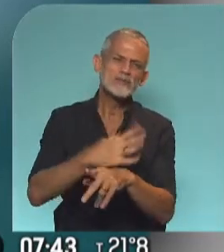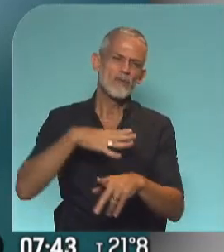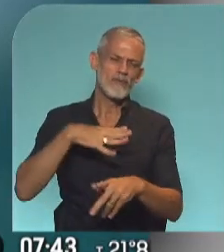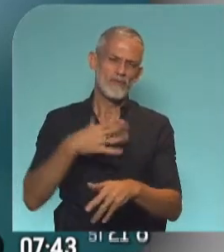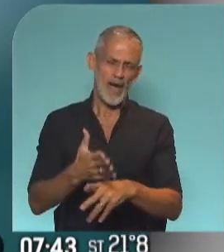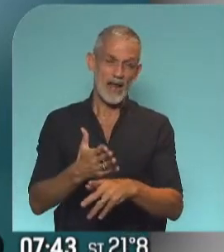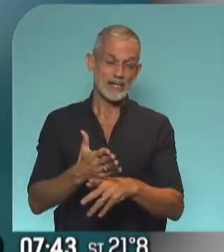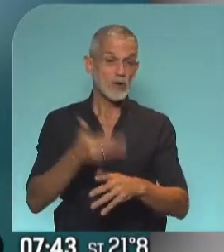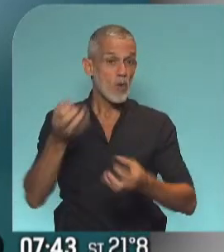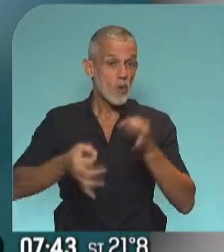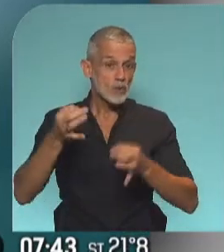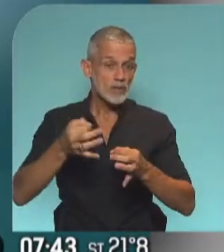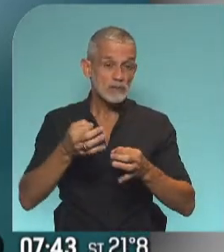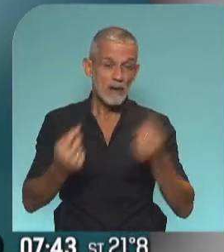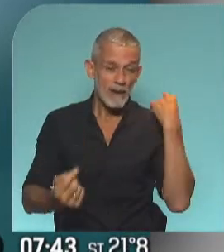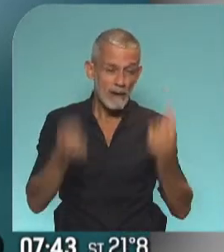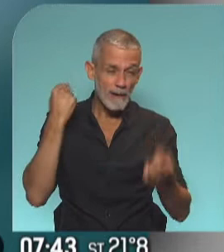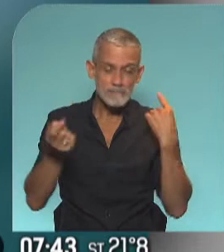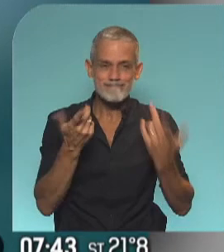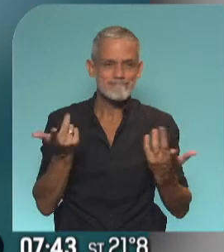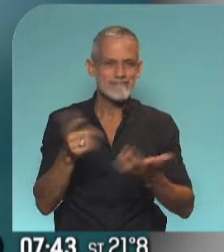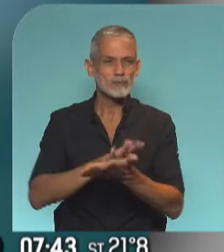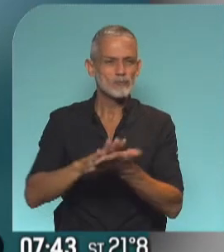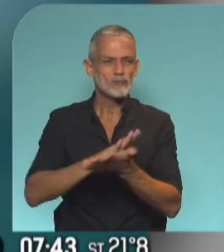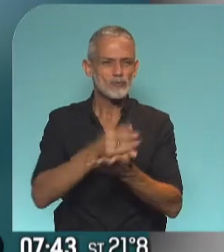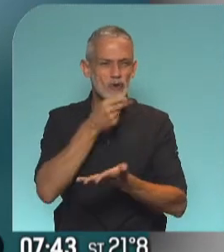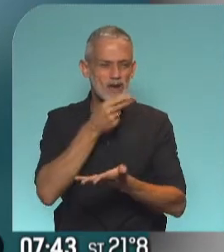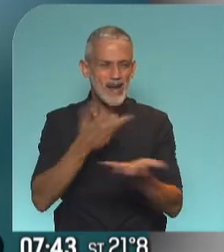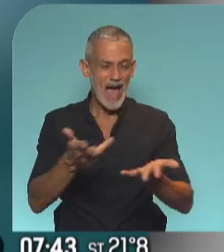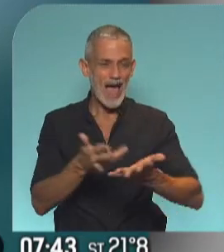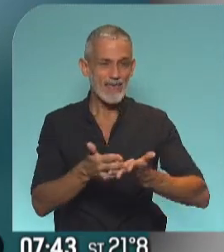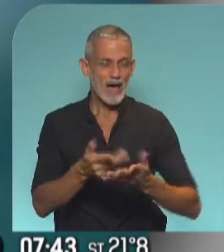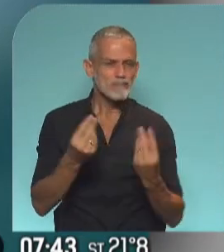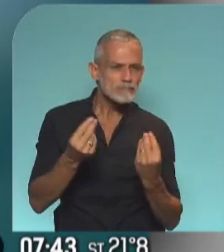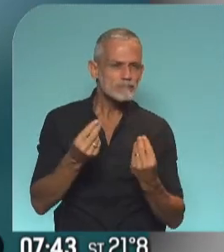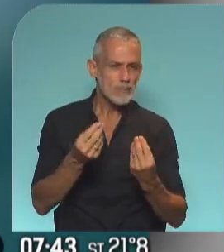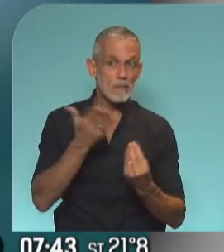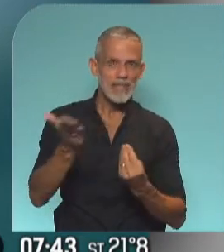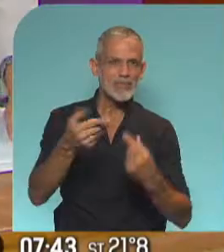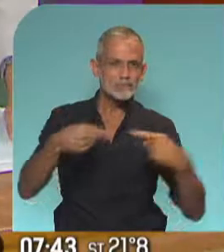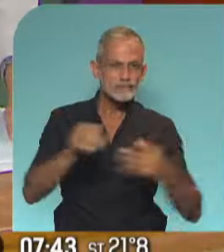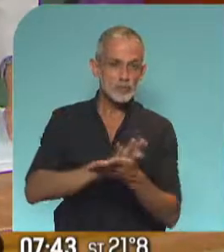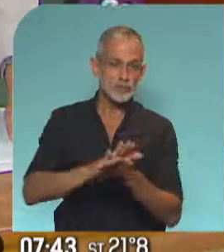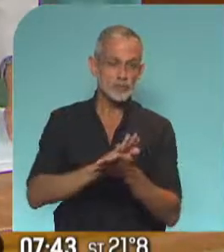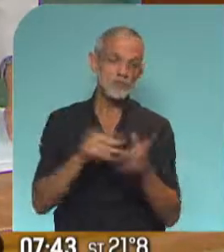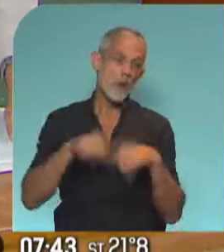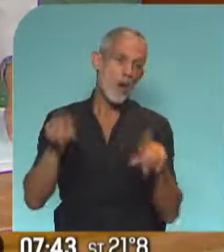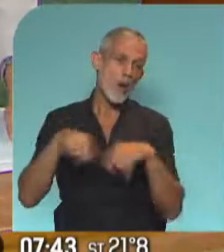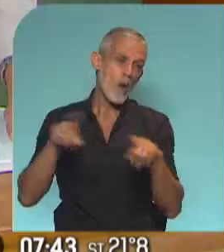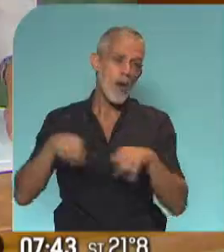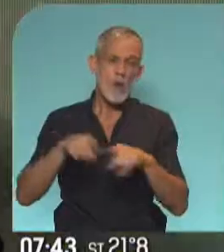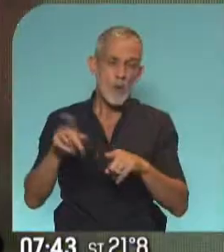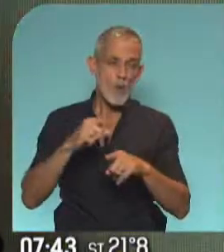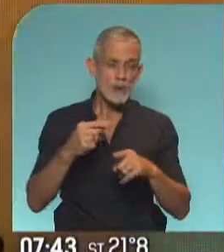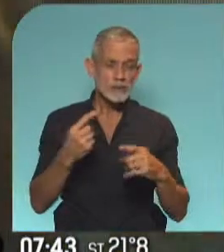que no escucha, una justicia que no tiene respuestas concretas a las especificidades, que actúa siempre de la misma manera, pero que no